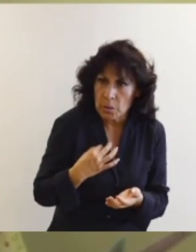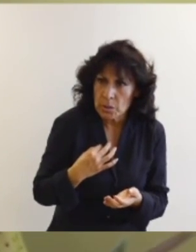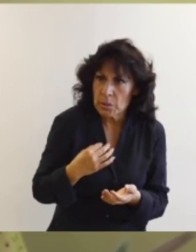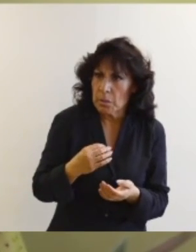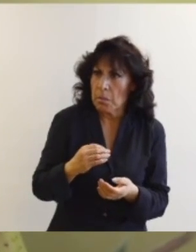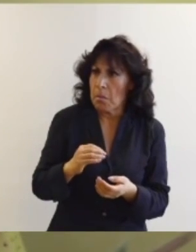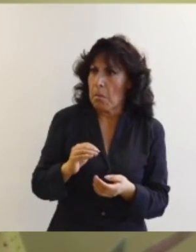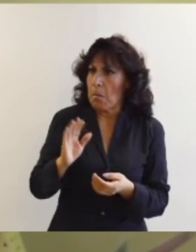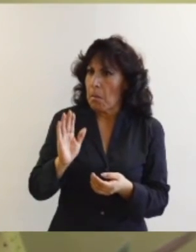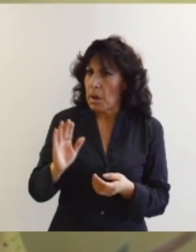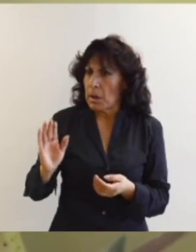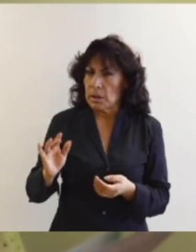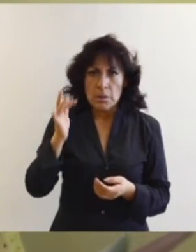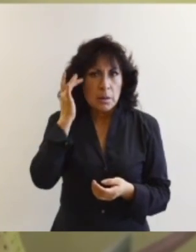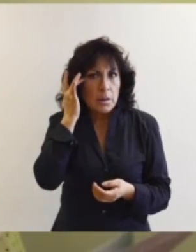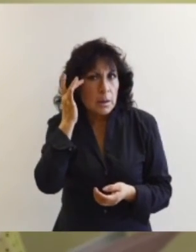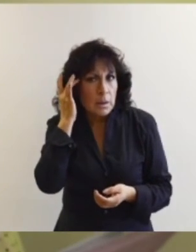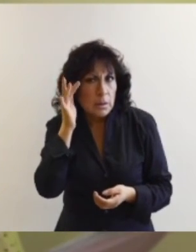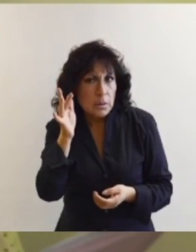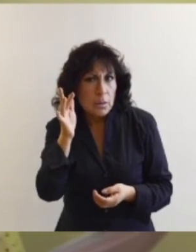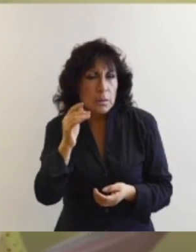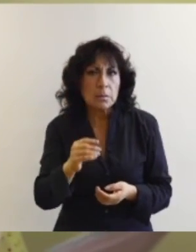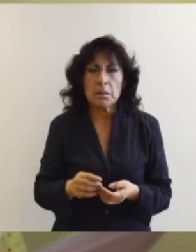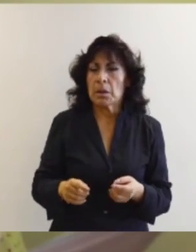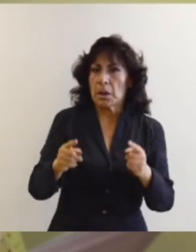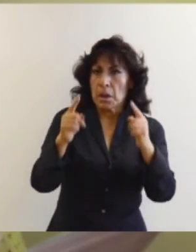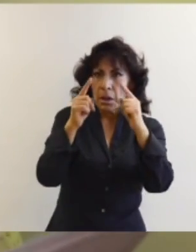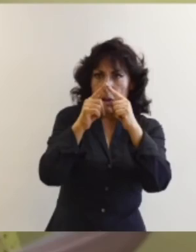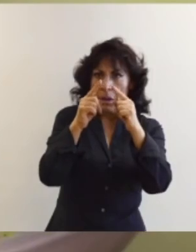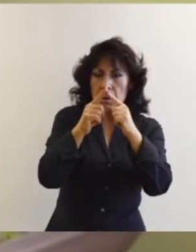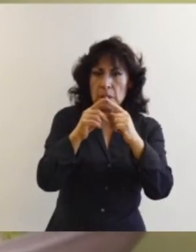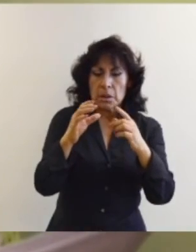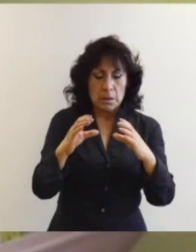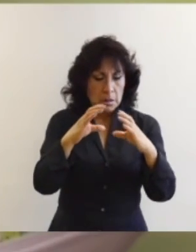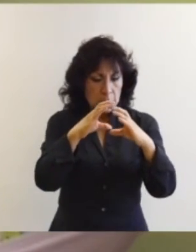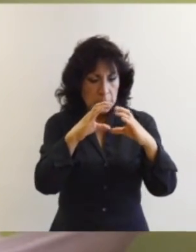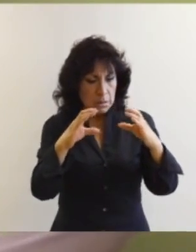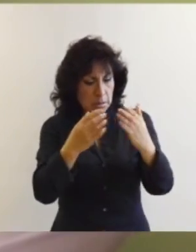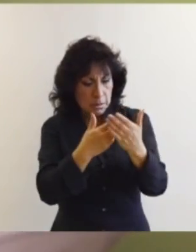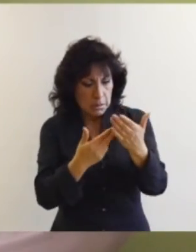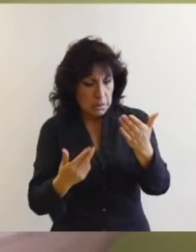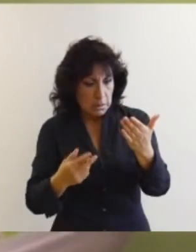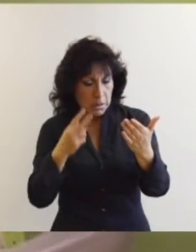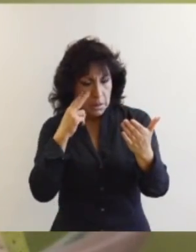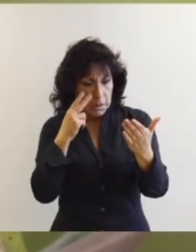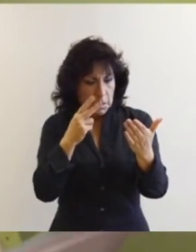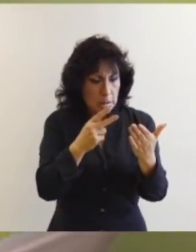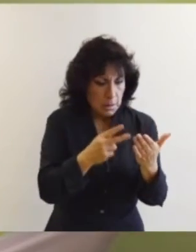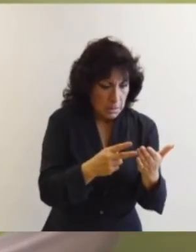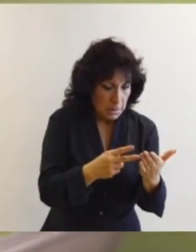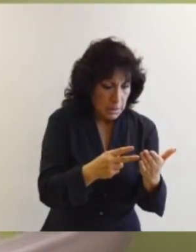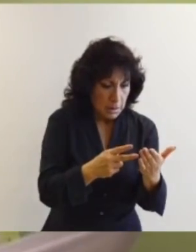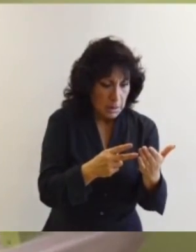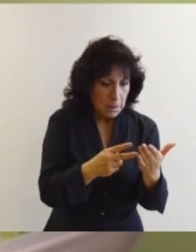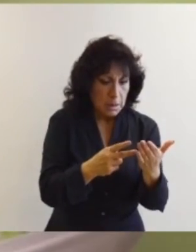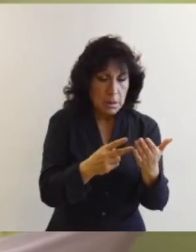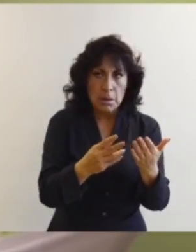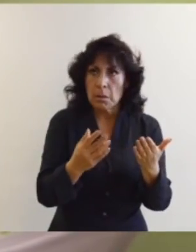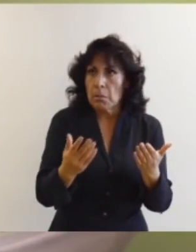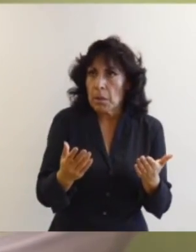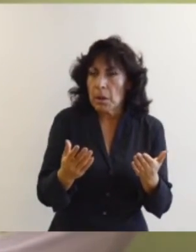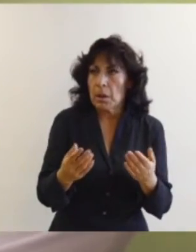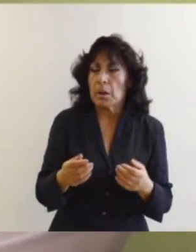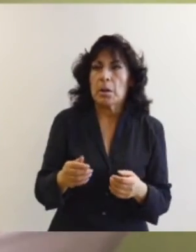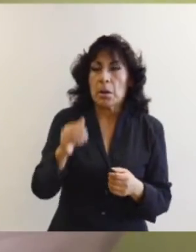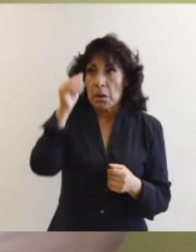En las iglesias he visto exvotos, reliquias. Los santos que nos enseñan a adorar